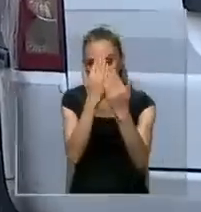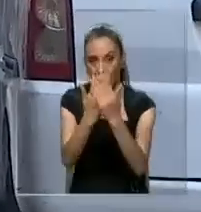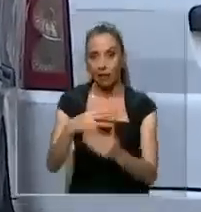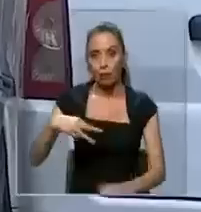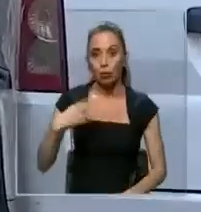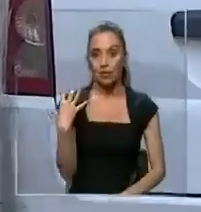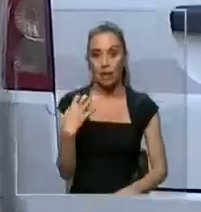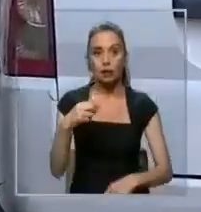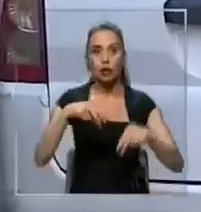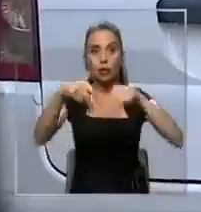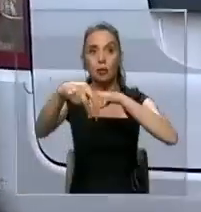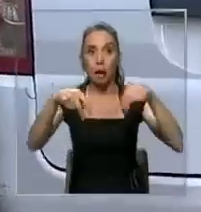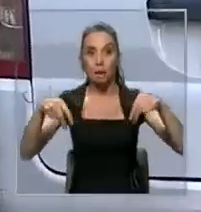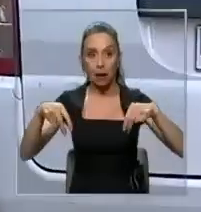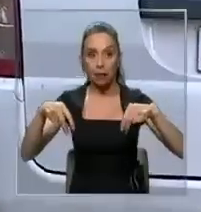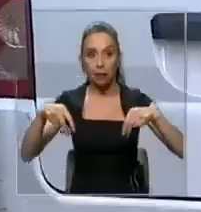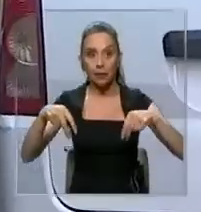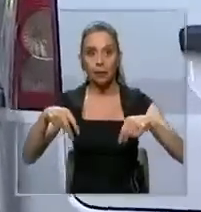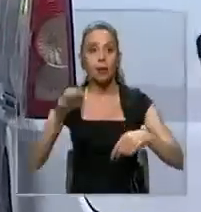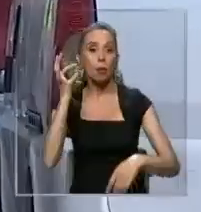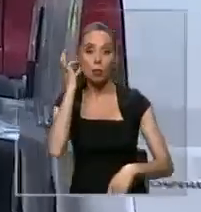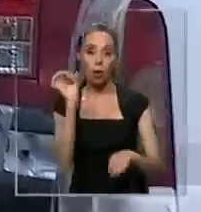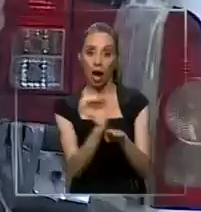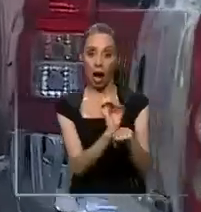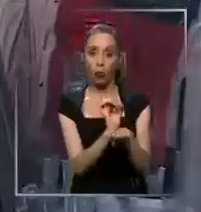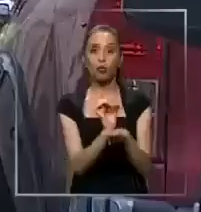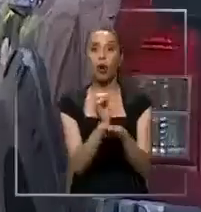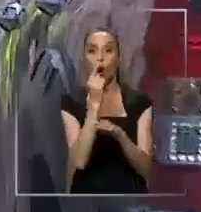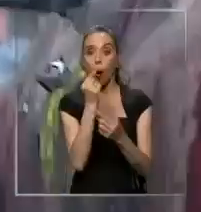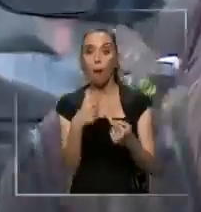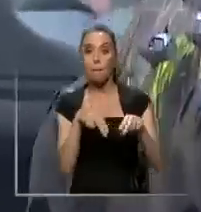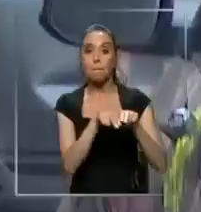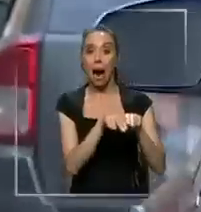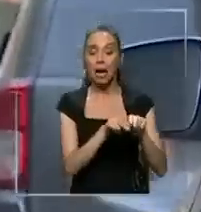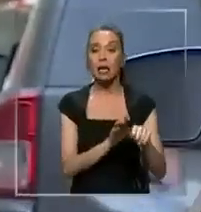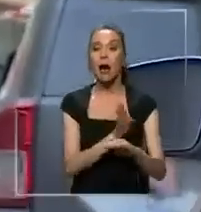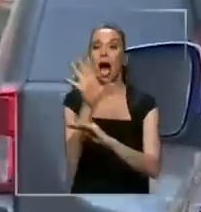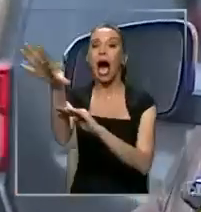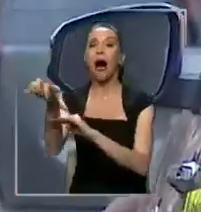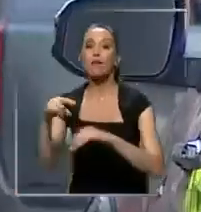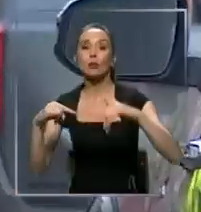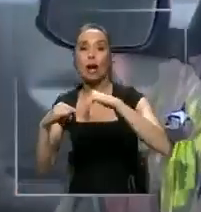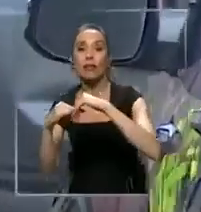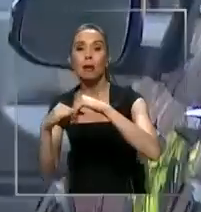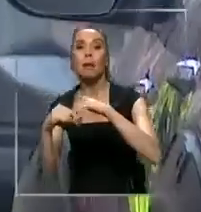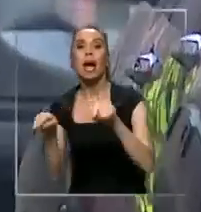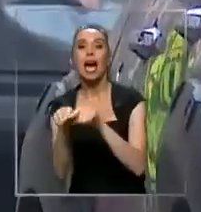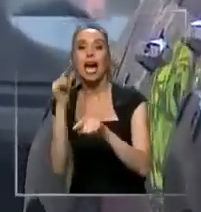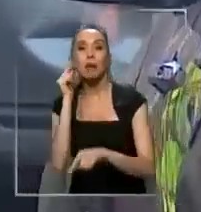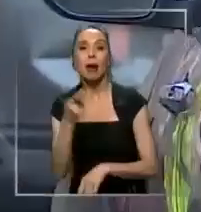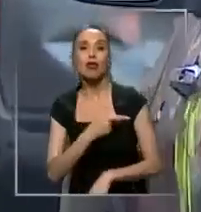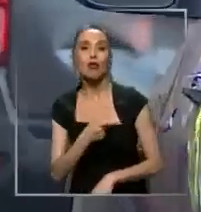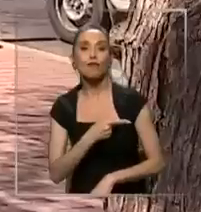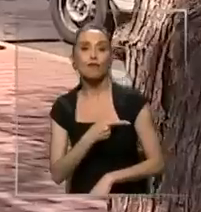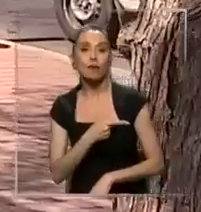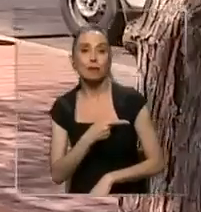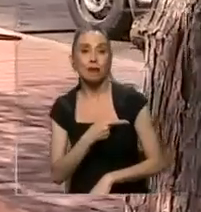municipalidad de Estación Central. De hecho, la afectada junto a su pareja había ido a recoger a su hermana y su cuñado al